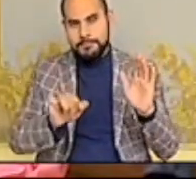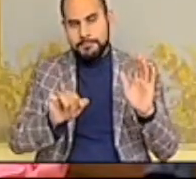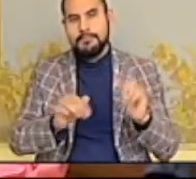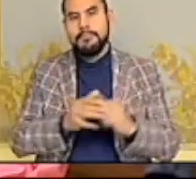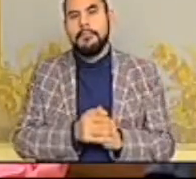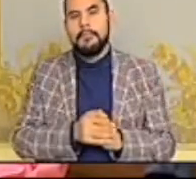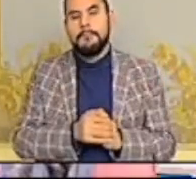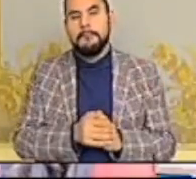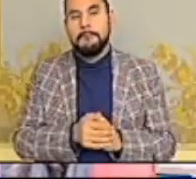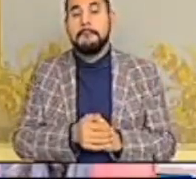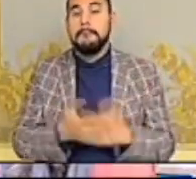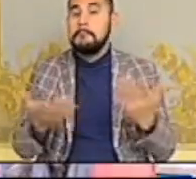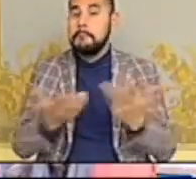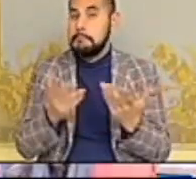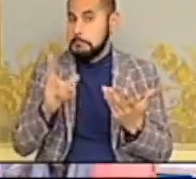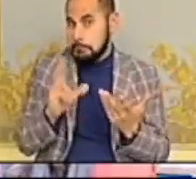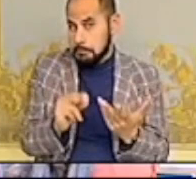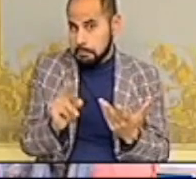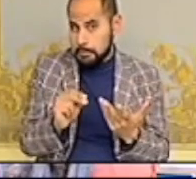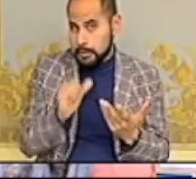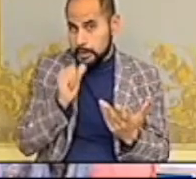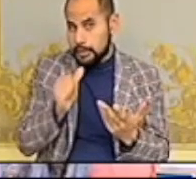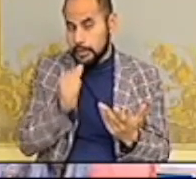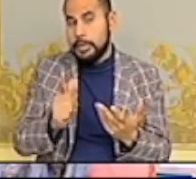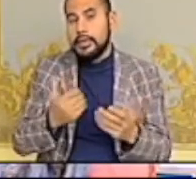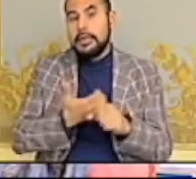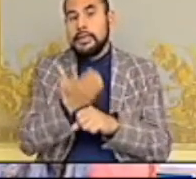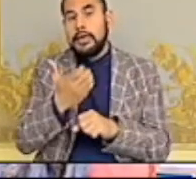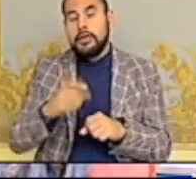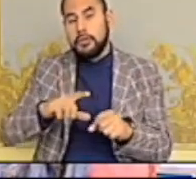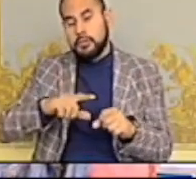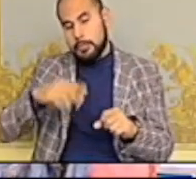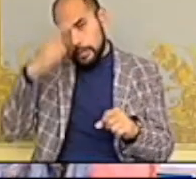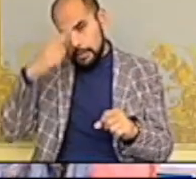Si no lo hacen así, que el Estado y la nación se los demande.